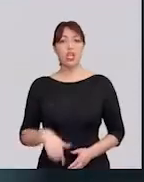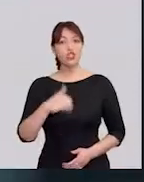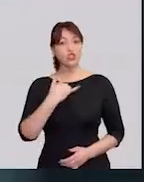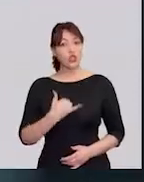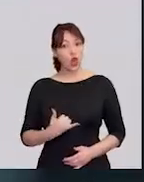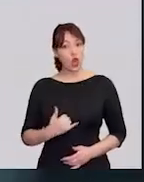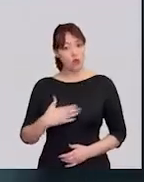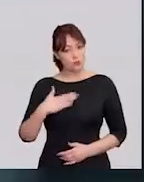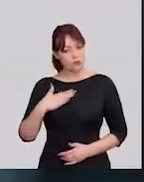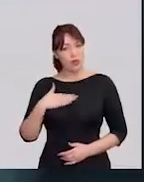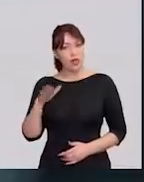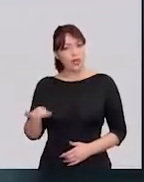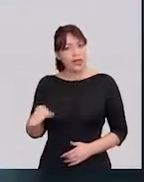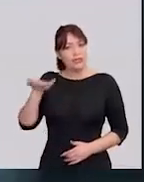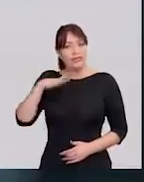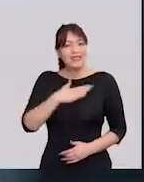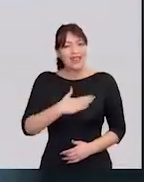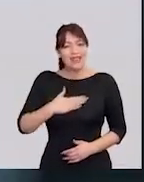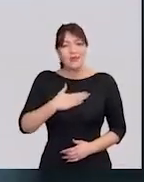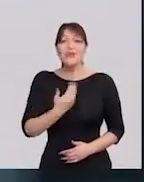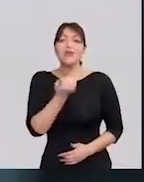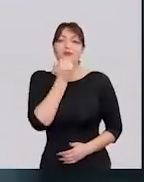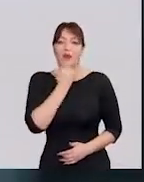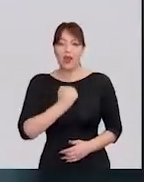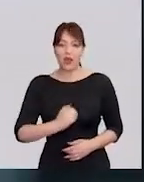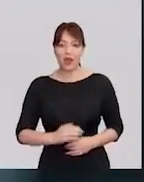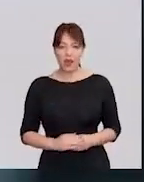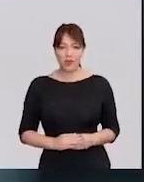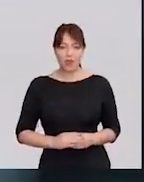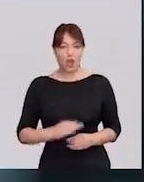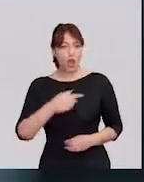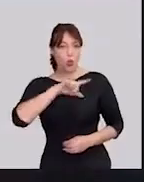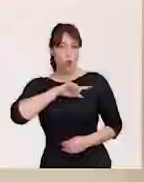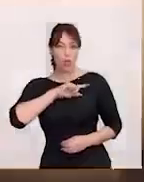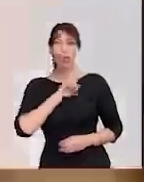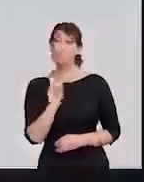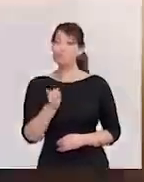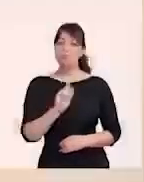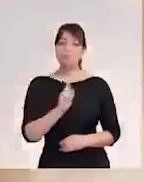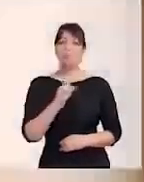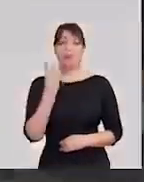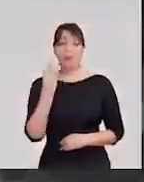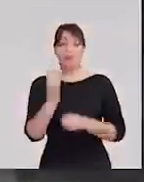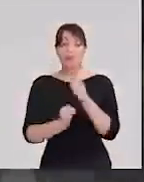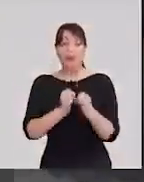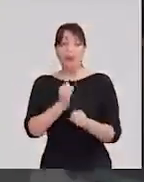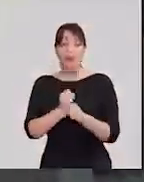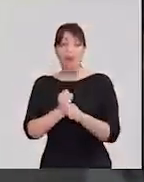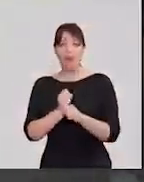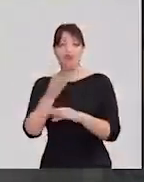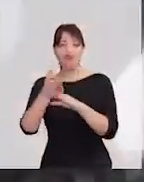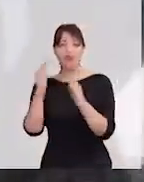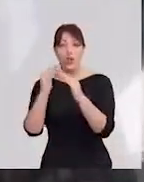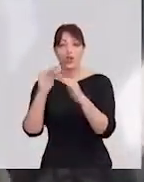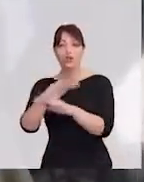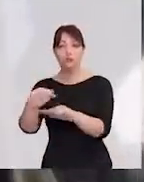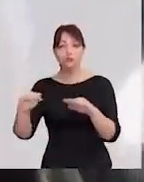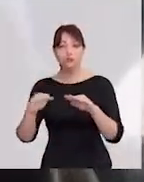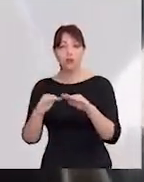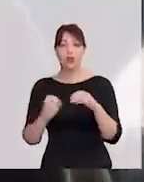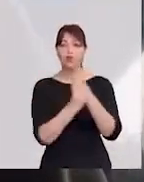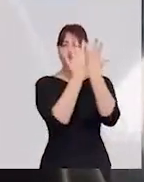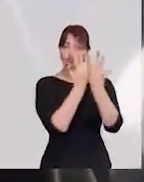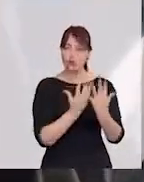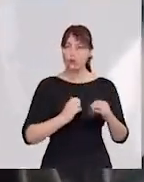Soy una persona que creció con el sentimiento equivocado. No me culpo. A los 13 años caí en el Sename y pasé toda mi juventud en